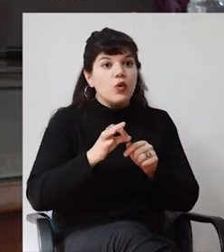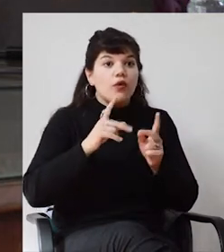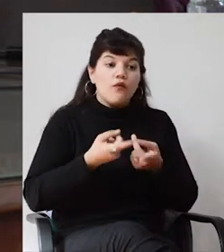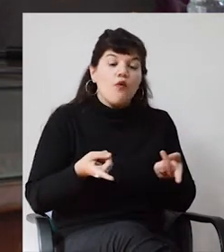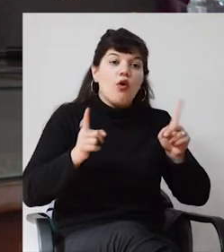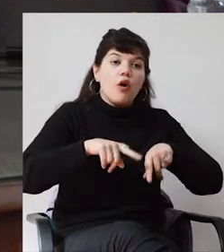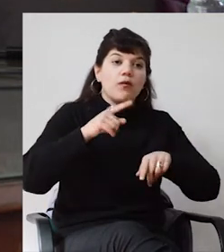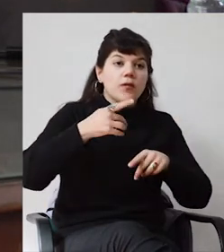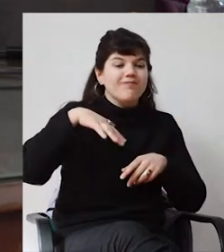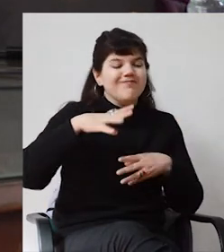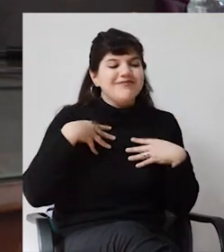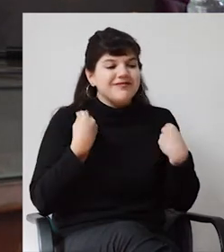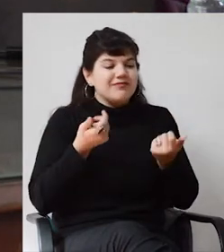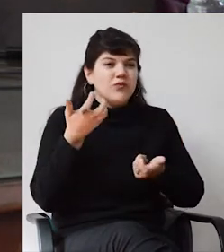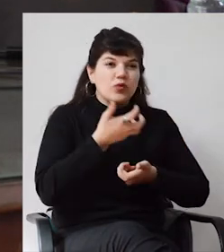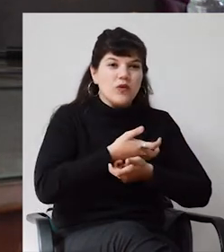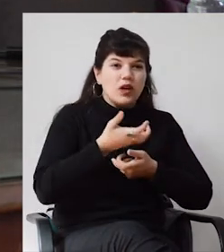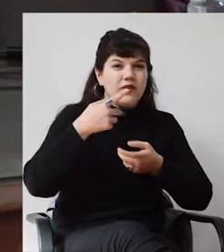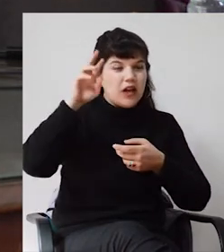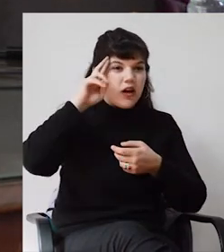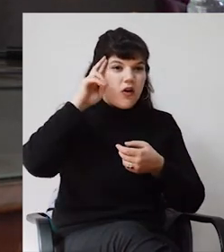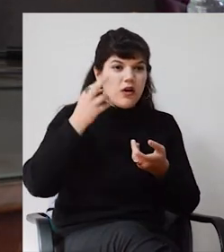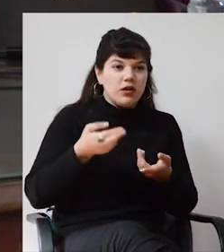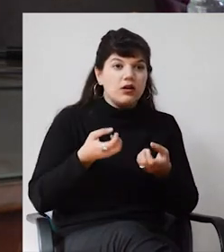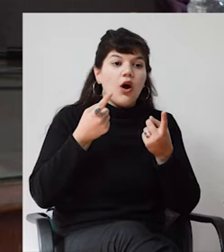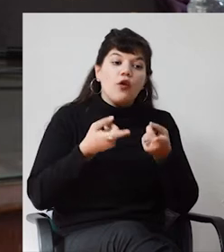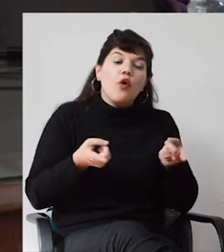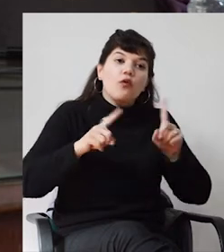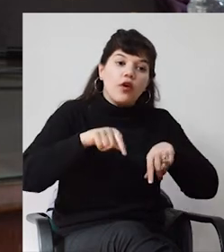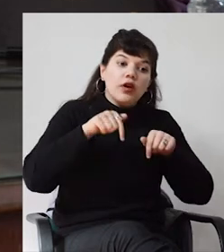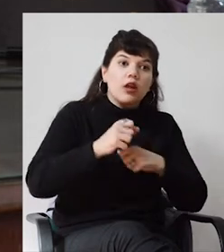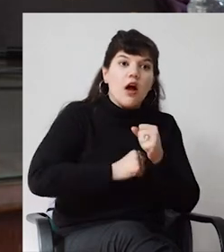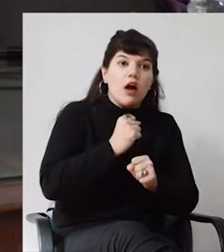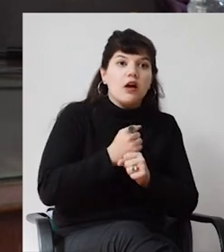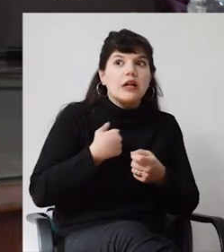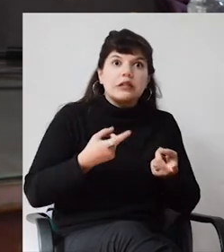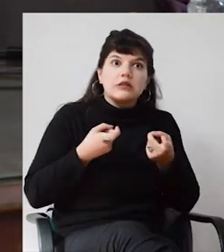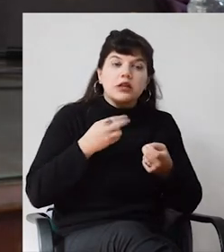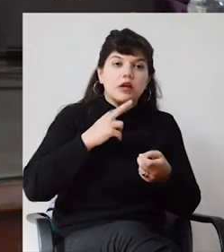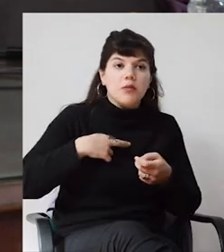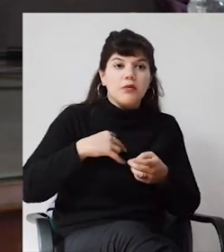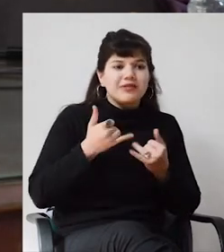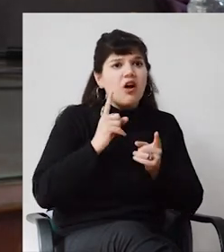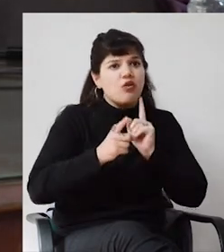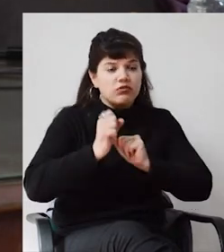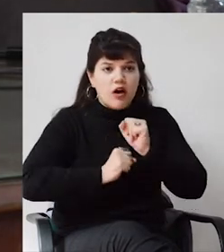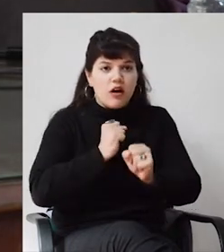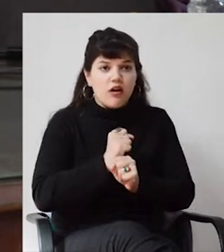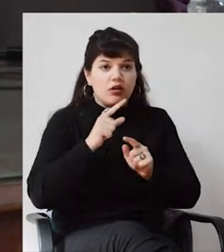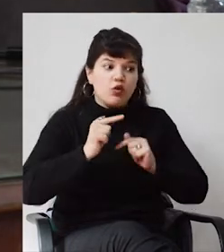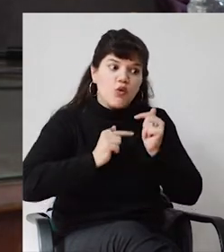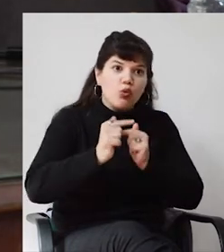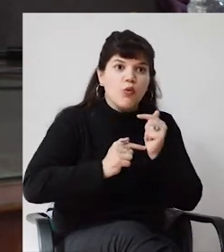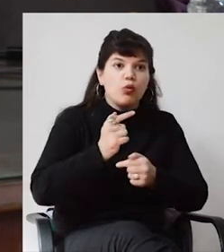octubre que nos encuentra con el sabor amargo de la impunidad. Otro año que nos vuelve a deber respuestas. Son 11 años